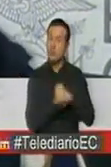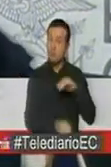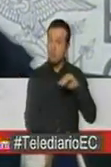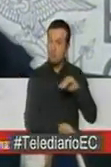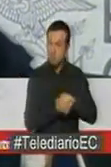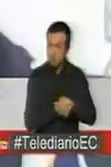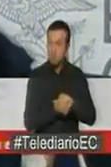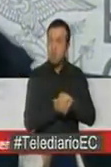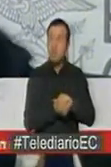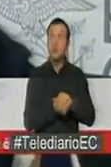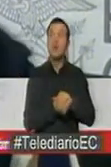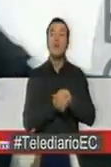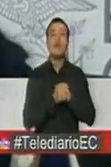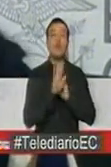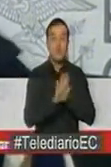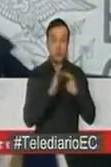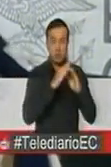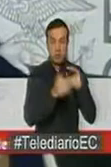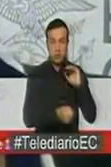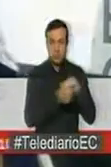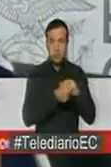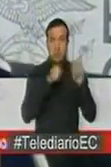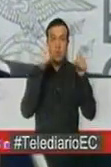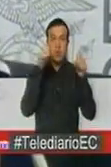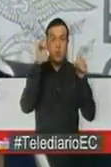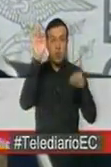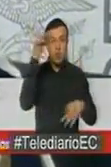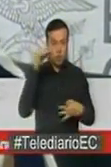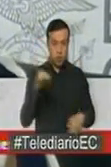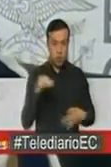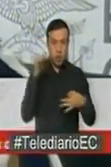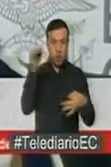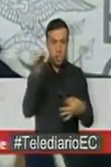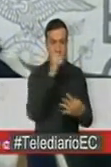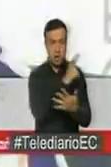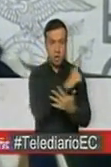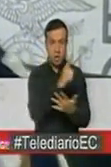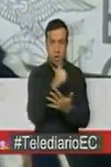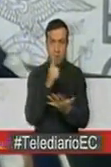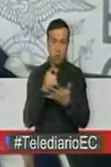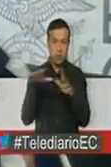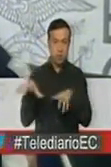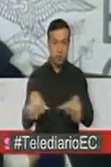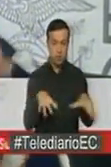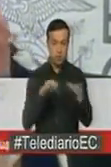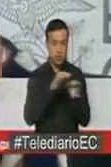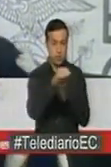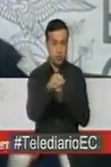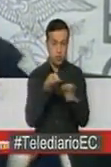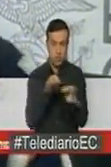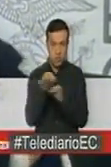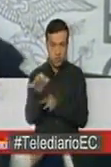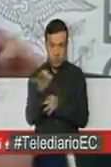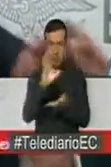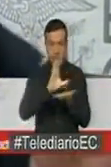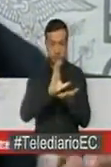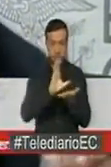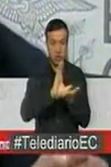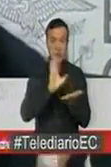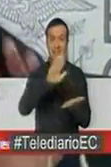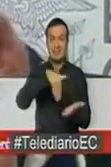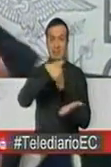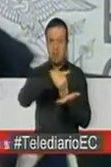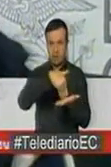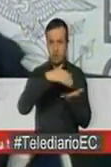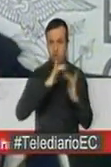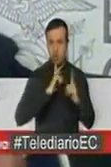vamos a tener los domicilios. Esta hoja será remitida a cada una de las coordinaciones zonales, a los centros de salud que estén más